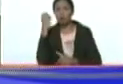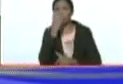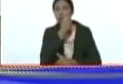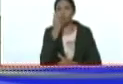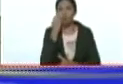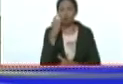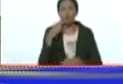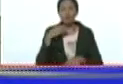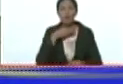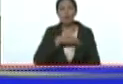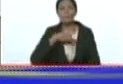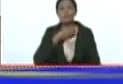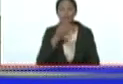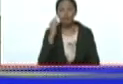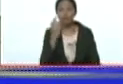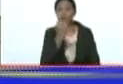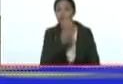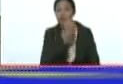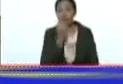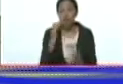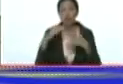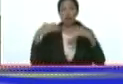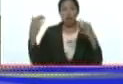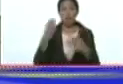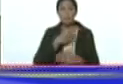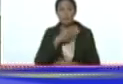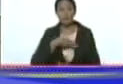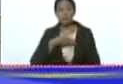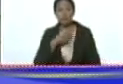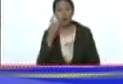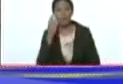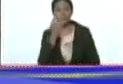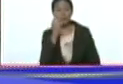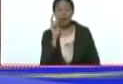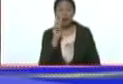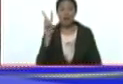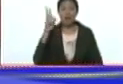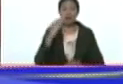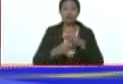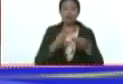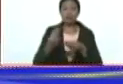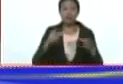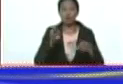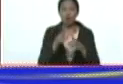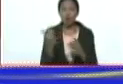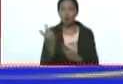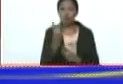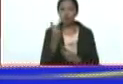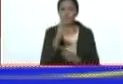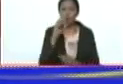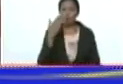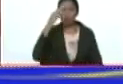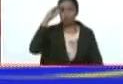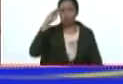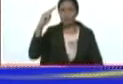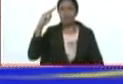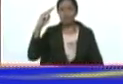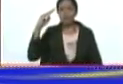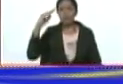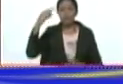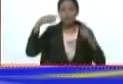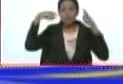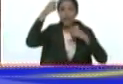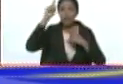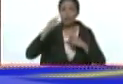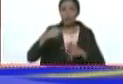oftalmológico de la Misión Milagro. La gran Misión Milagro, creada por los comandantes Fidel Castro Ruz y Hugo Rafael Chávez Frías.